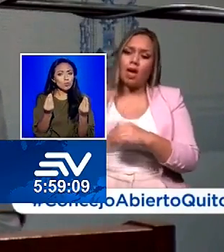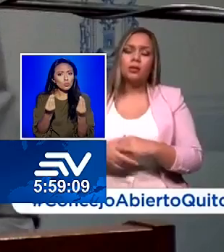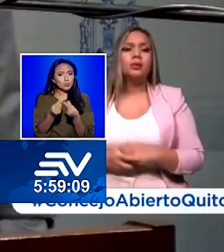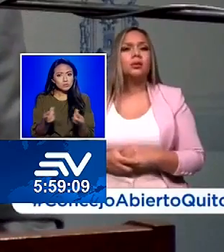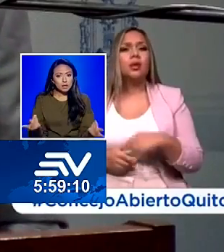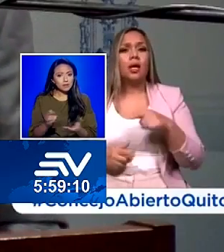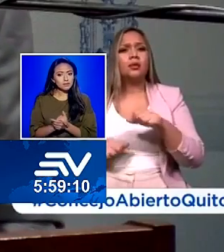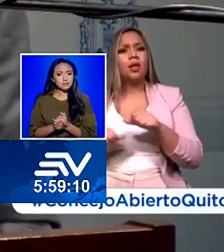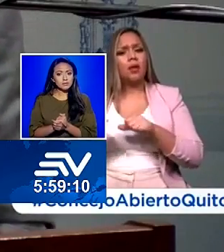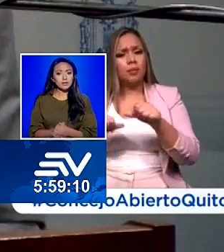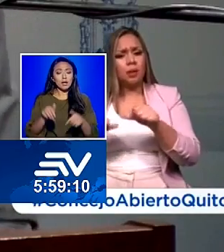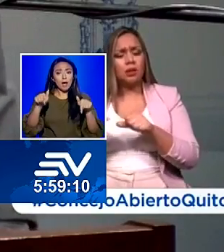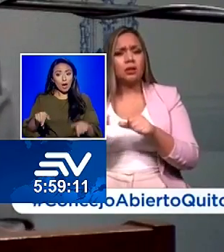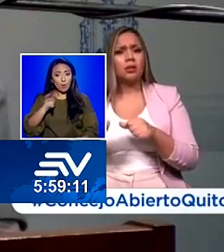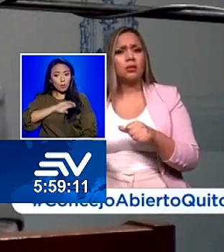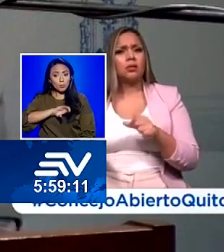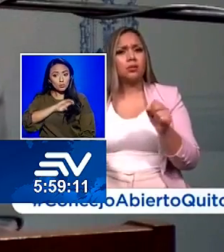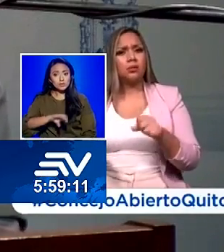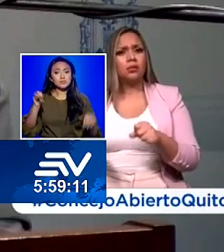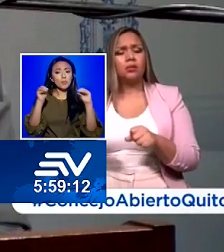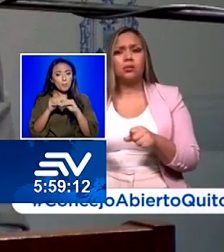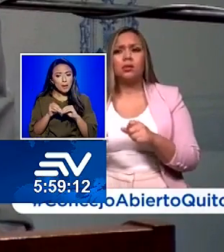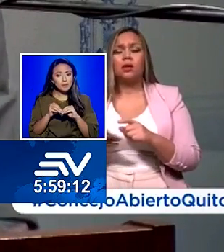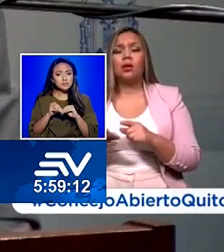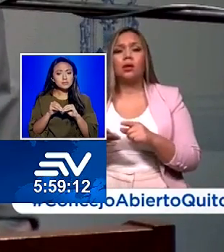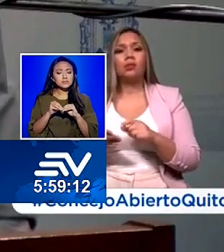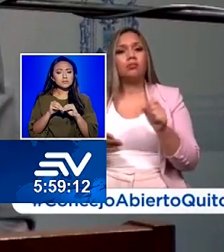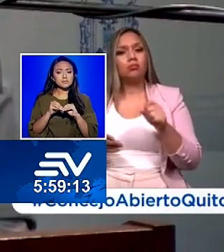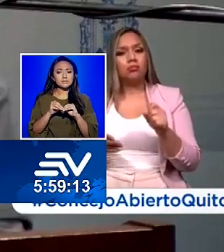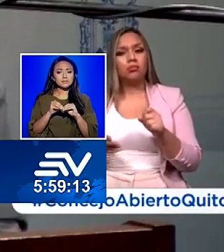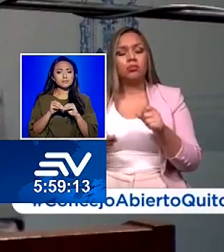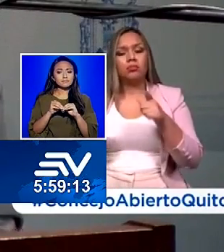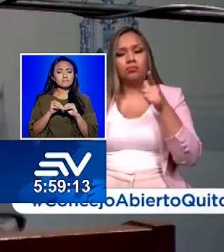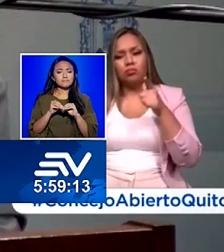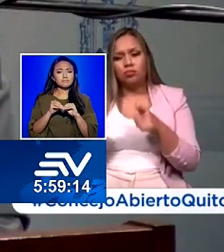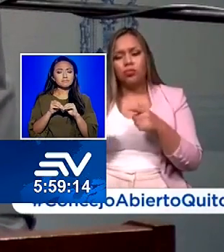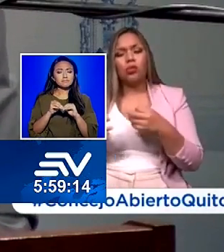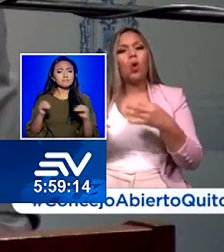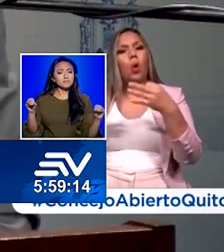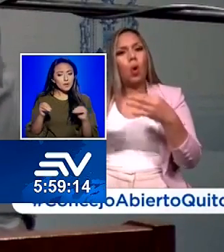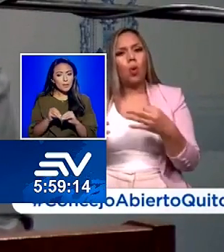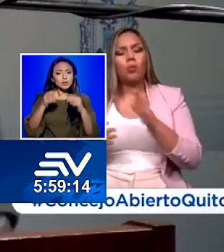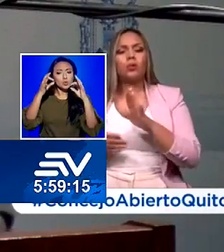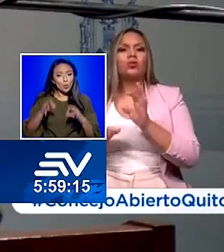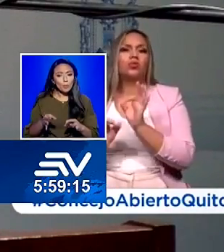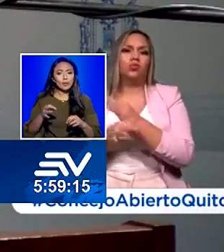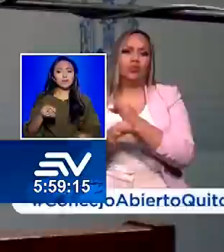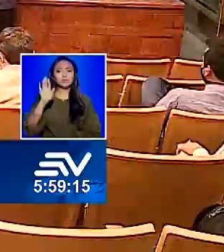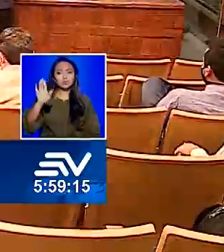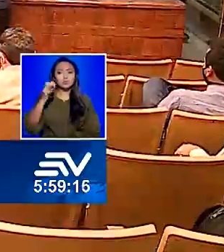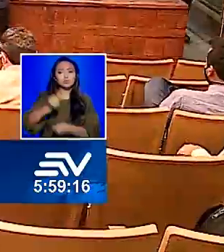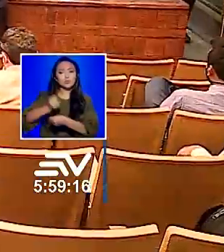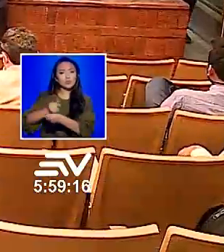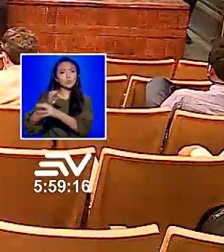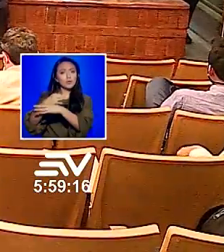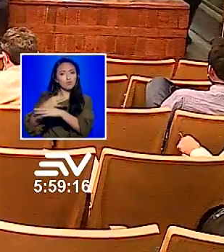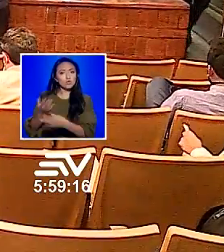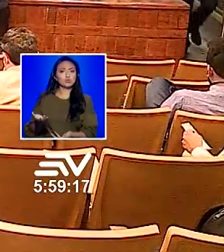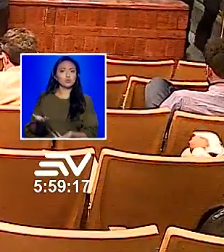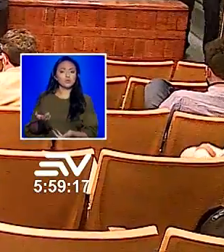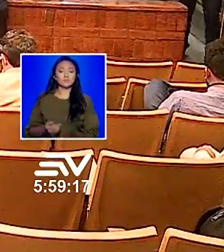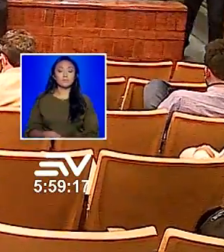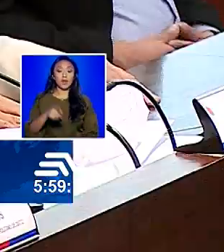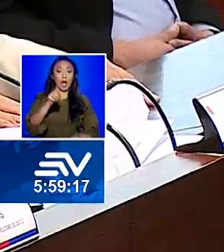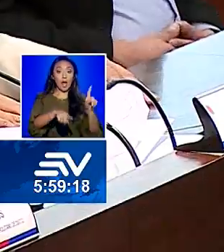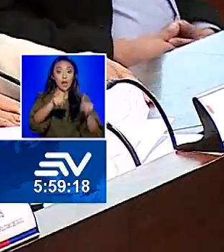es la administración que más ha procurado cumplir con sus funciones aunque varios concejales